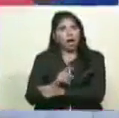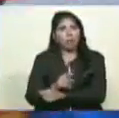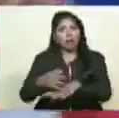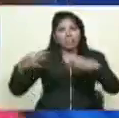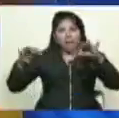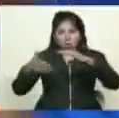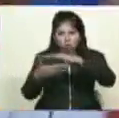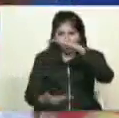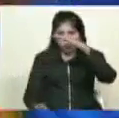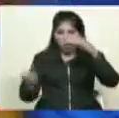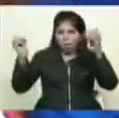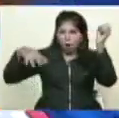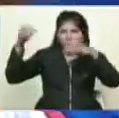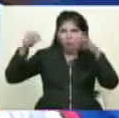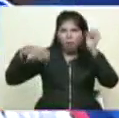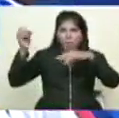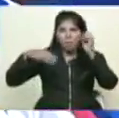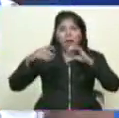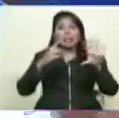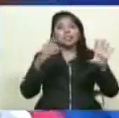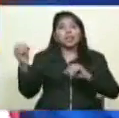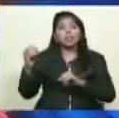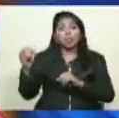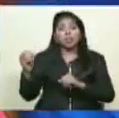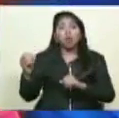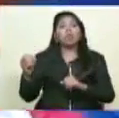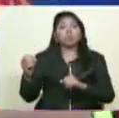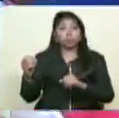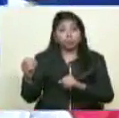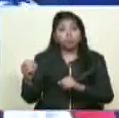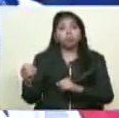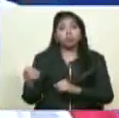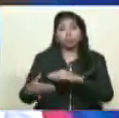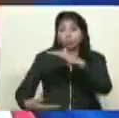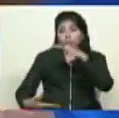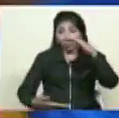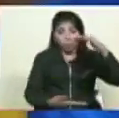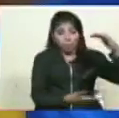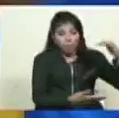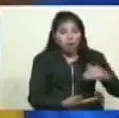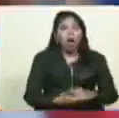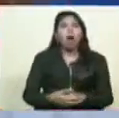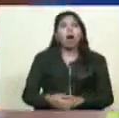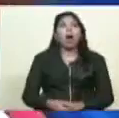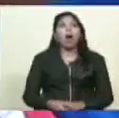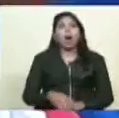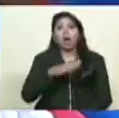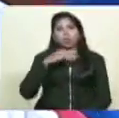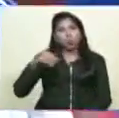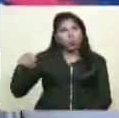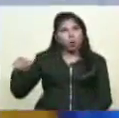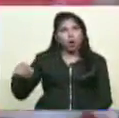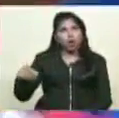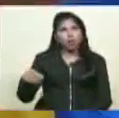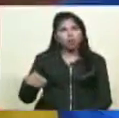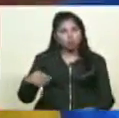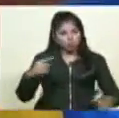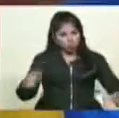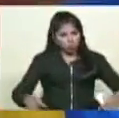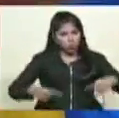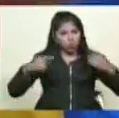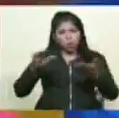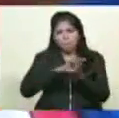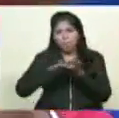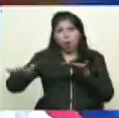donde tenemos 600 sacos de azúcar por hora. Eso quiere decir que un turno fácilmente de 6 a 2, de 2 a